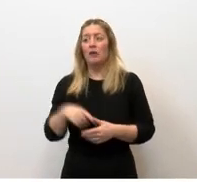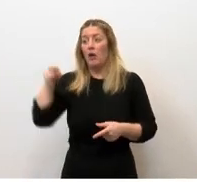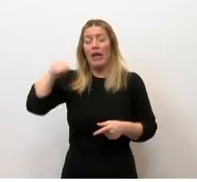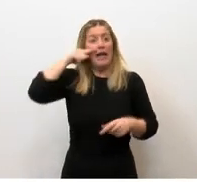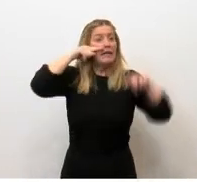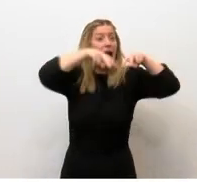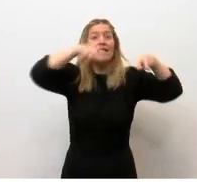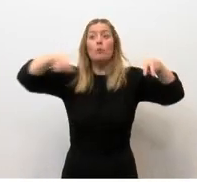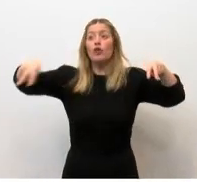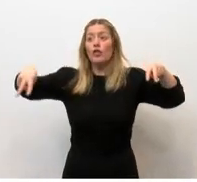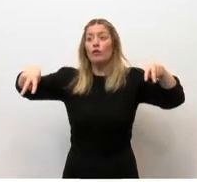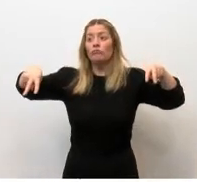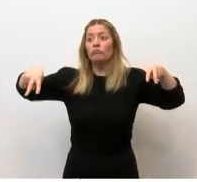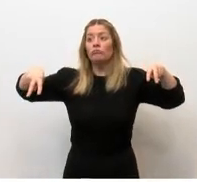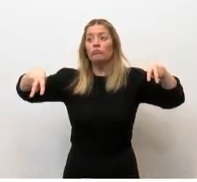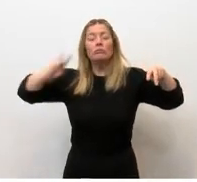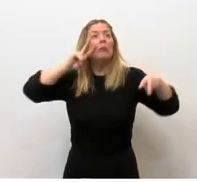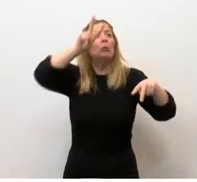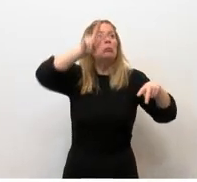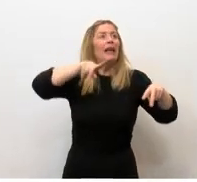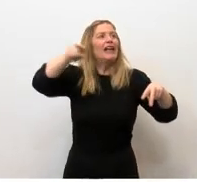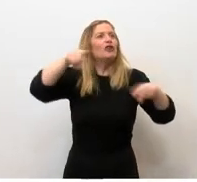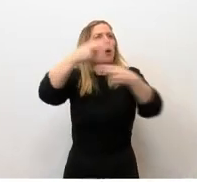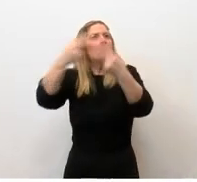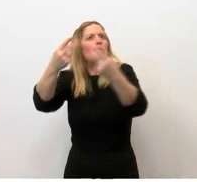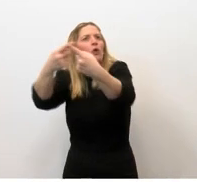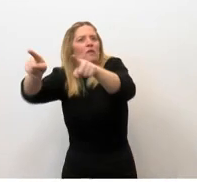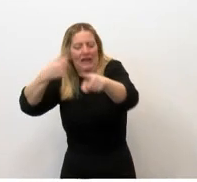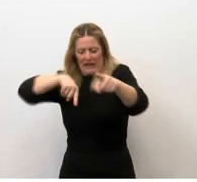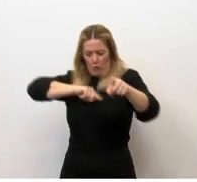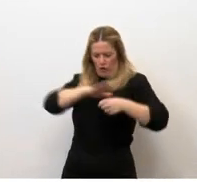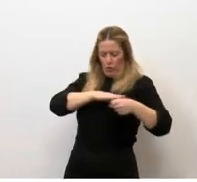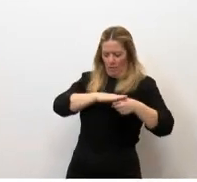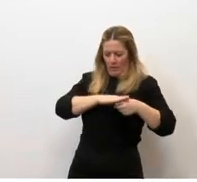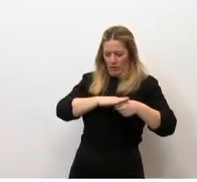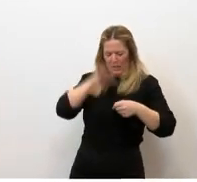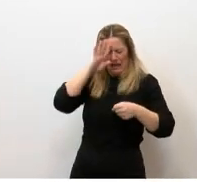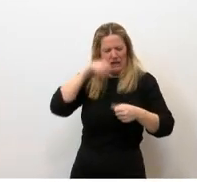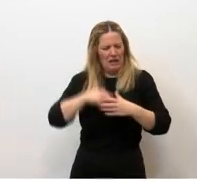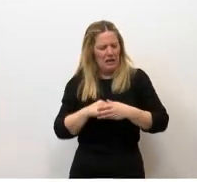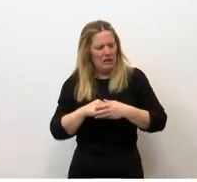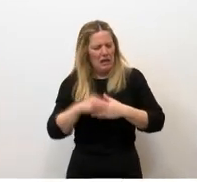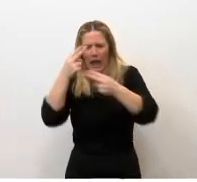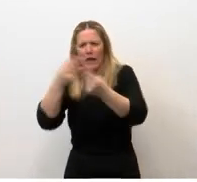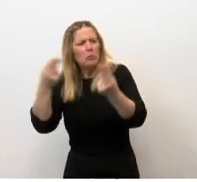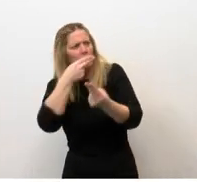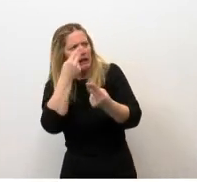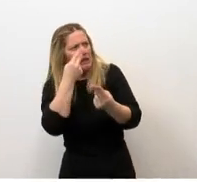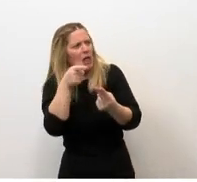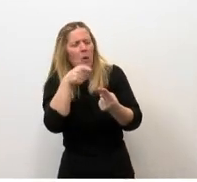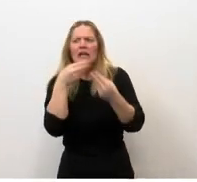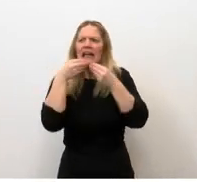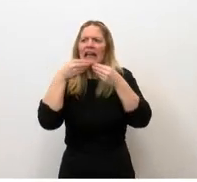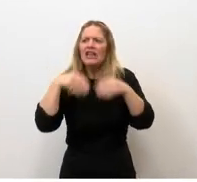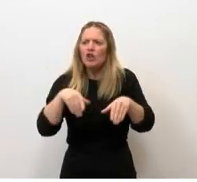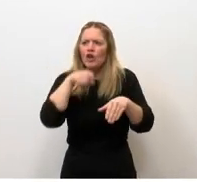llega a un público diferente de nosotros. ¿Y qué pasa cuando el público está interesado en conocer un poquito más sobre la historia